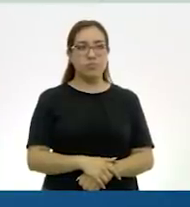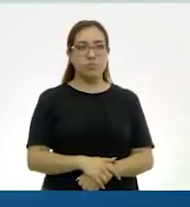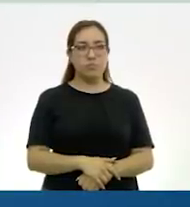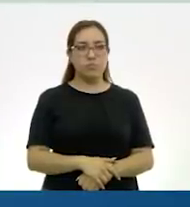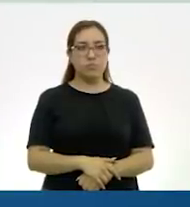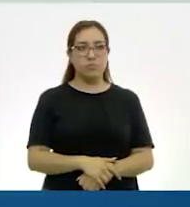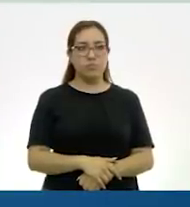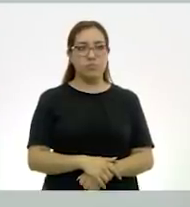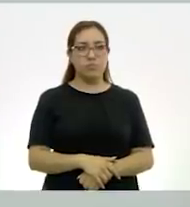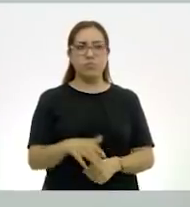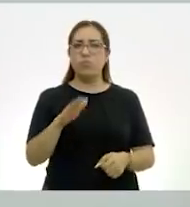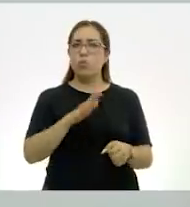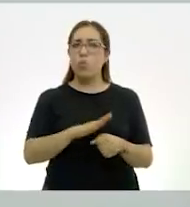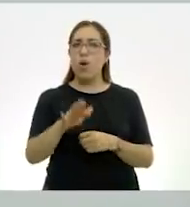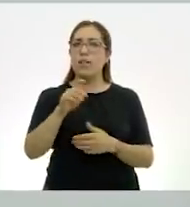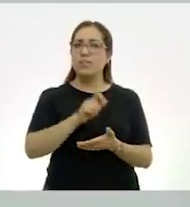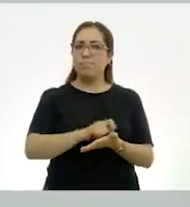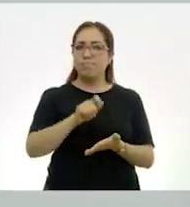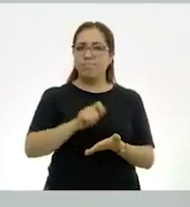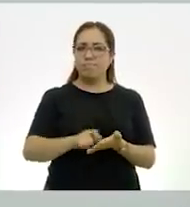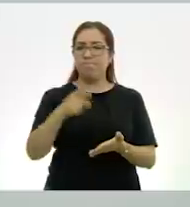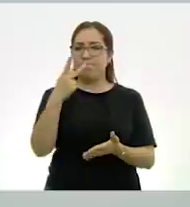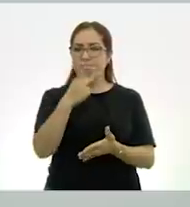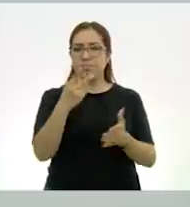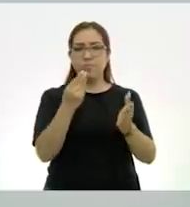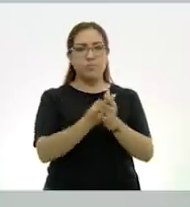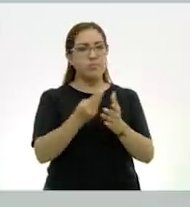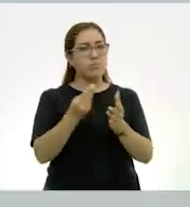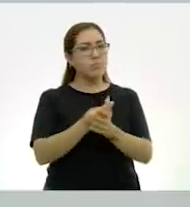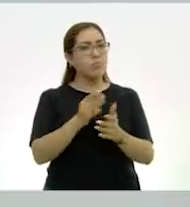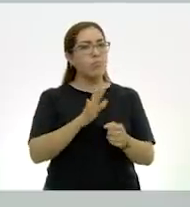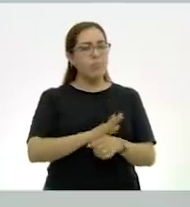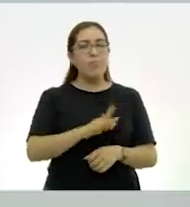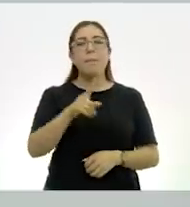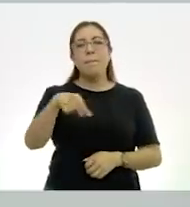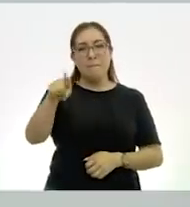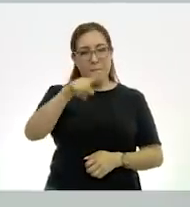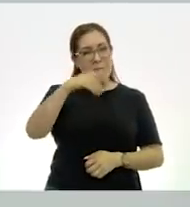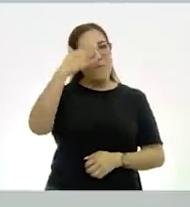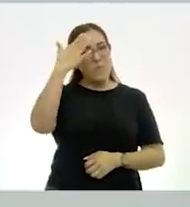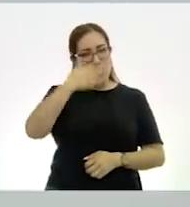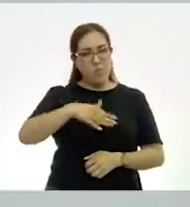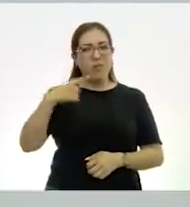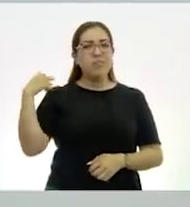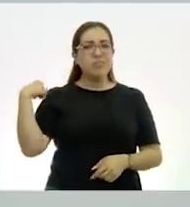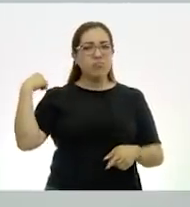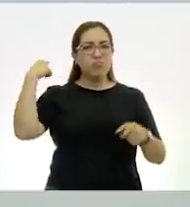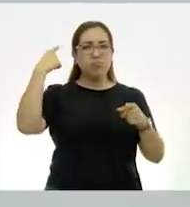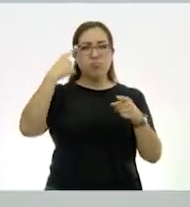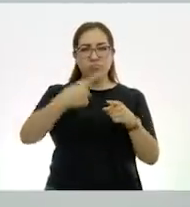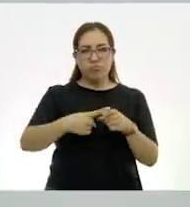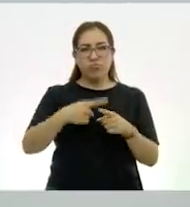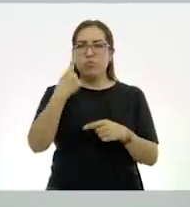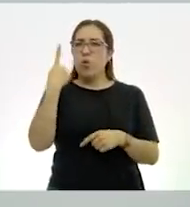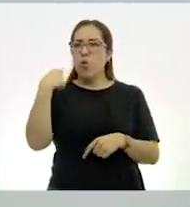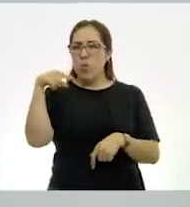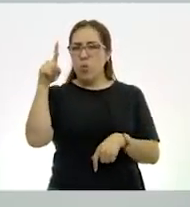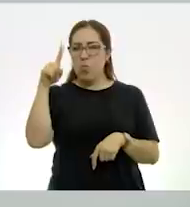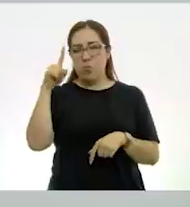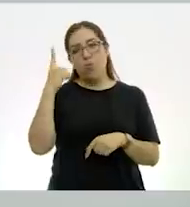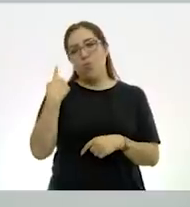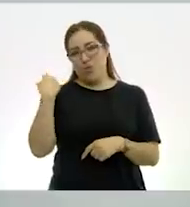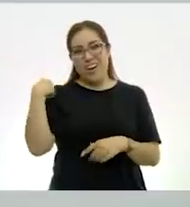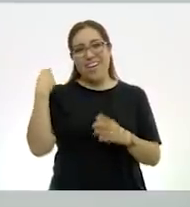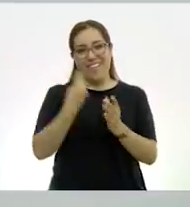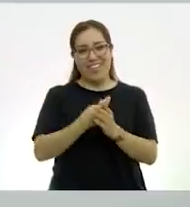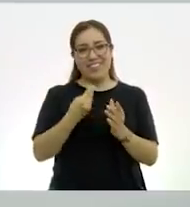tipo de escritura. Tipo de escritura que inventaron, eso ya lo saben, ya lo vimos desde hace una sesión. Así